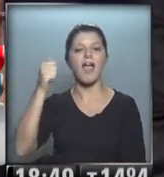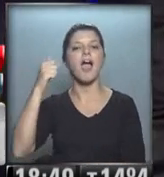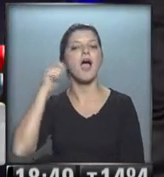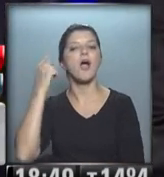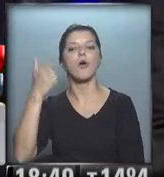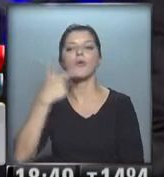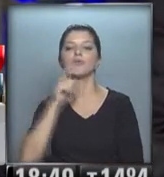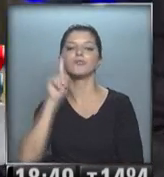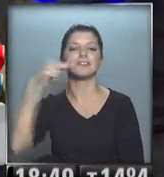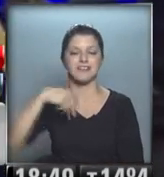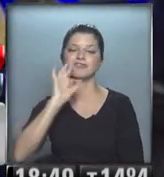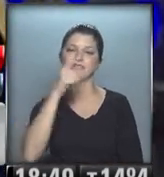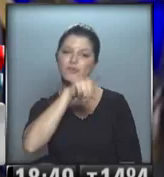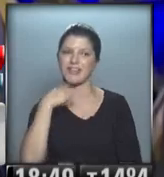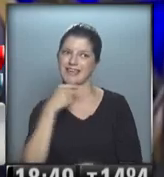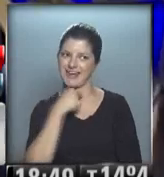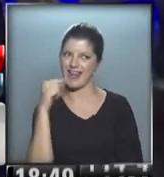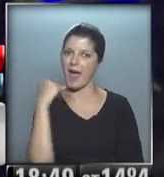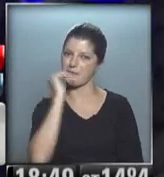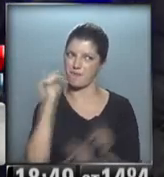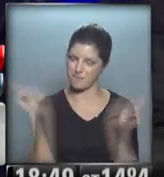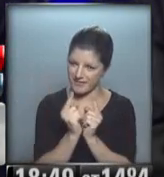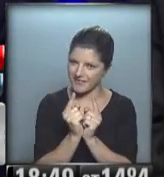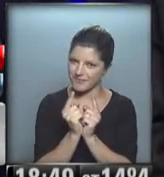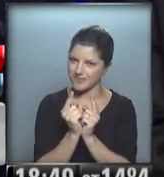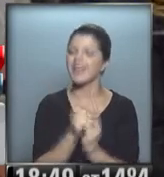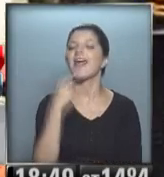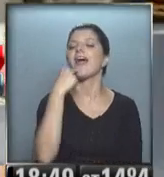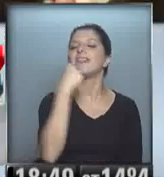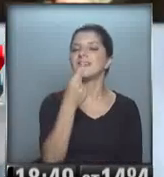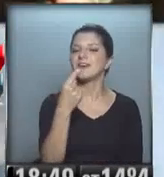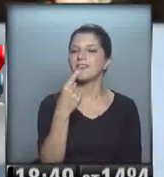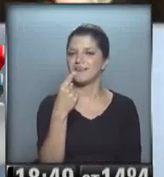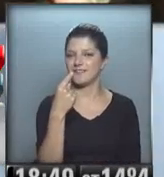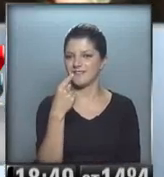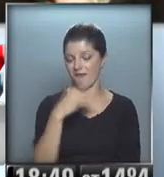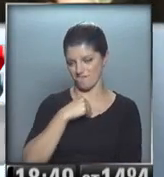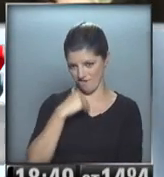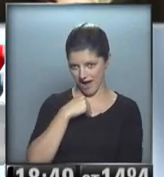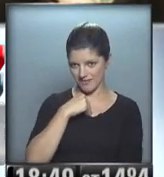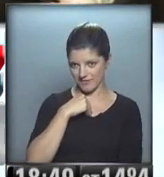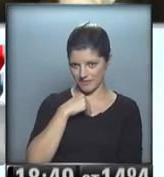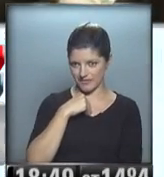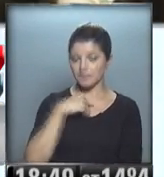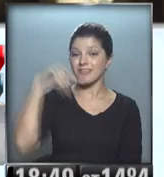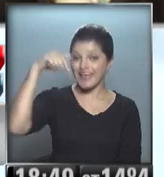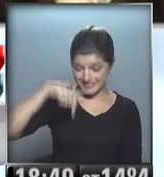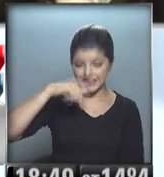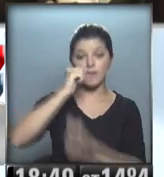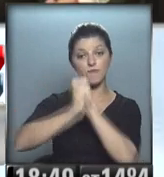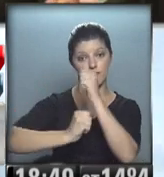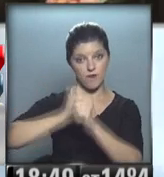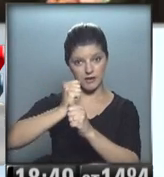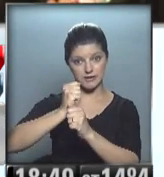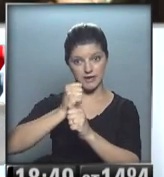sé que a usted no le gusta que hablemos mucho, le voy a decir con mucha fe que de esta fábrica van